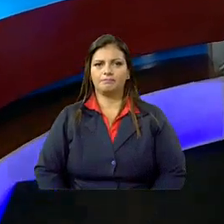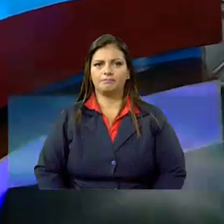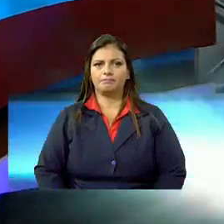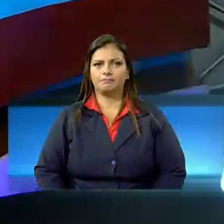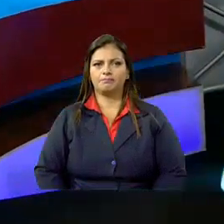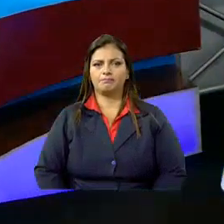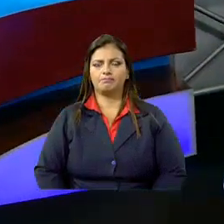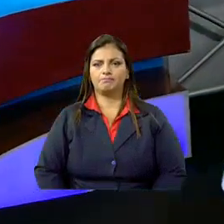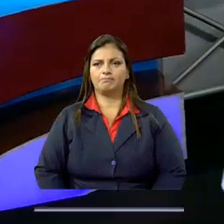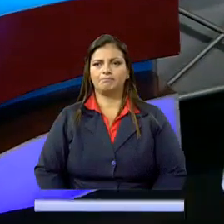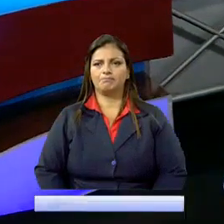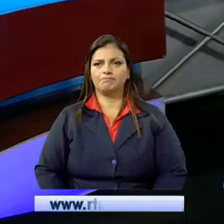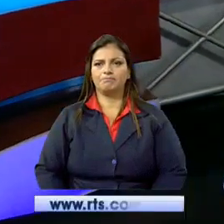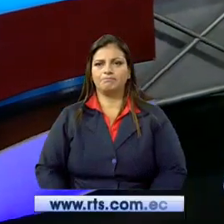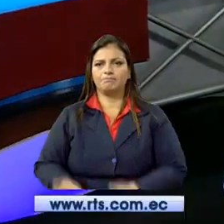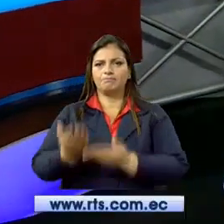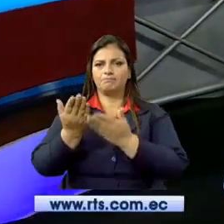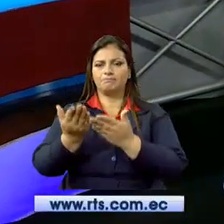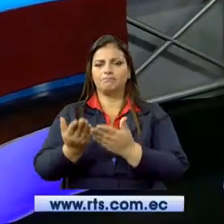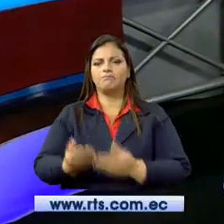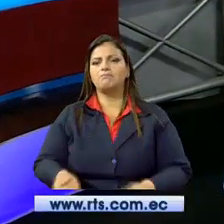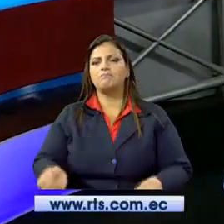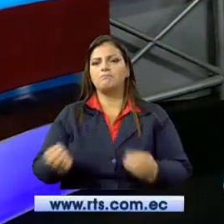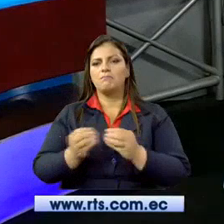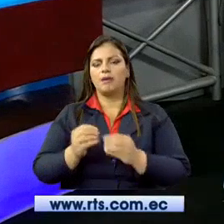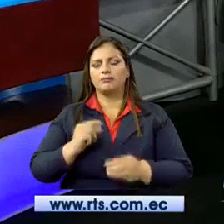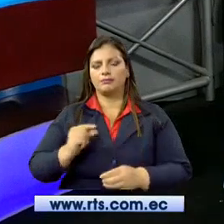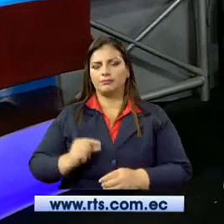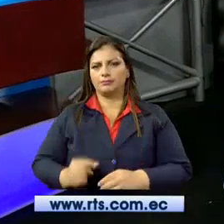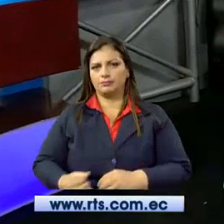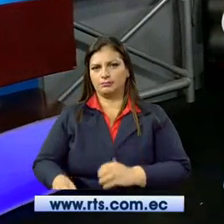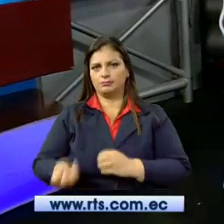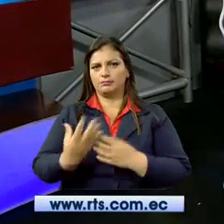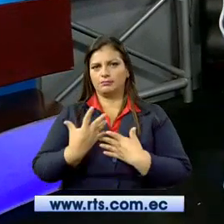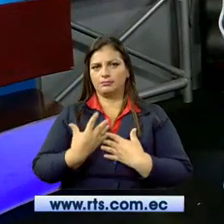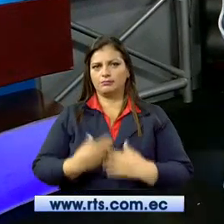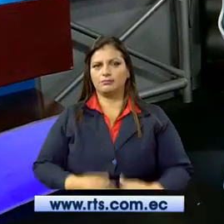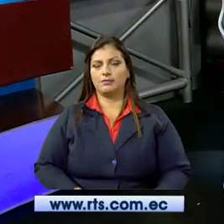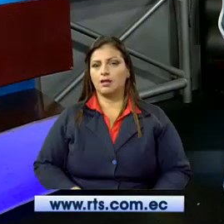Con Enrique Muñoz. Enrique, ¿qué otras novedades? ¿Ya bajaron algo las aguas o todavía no?